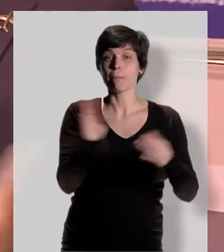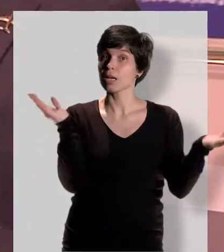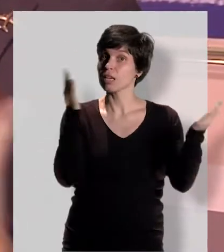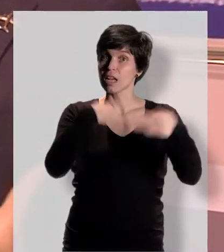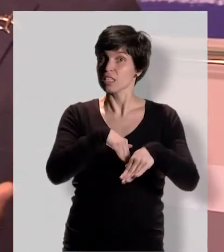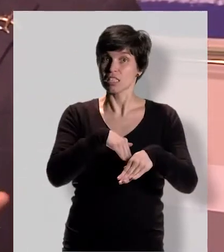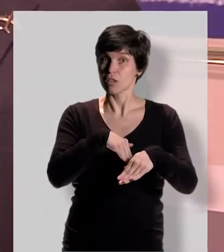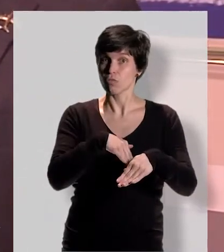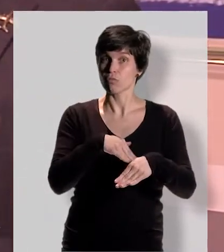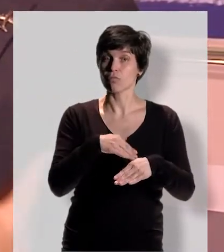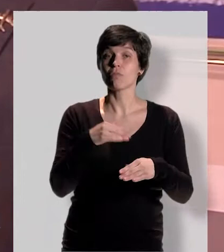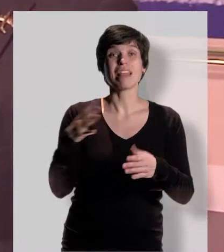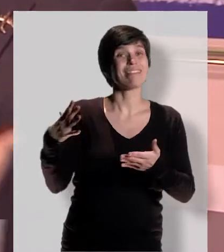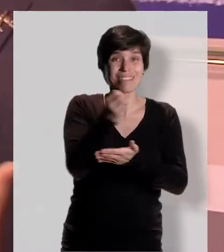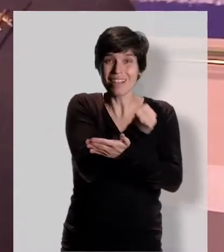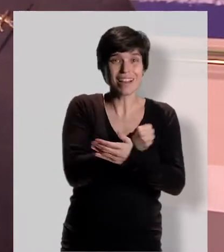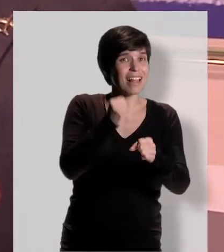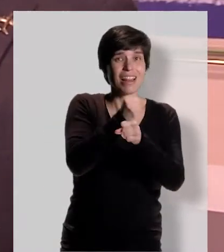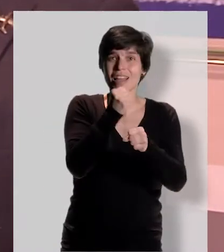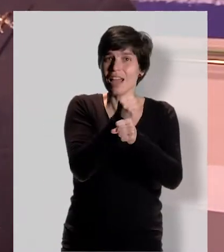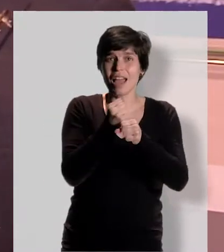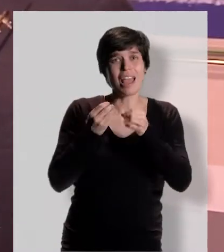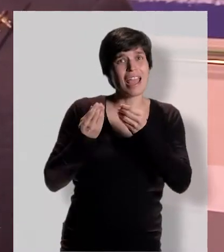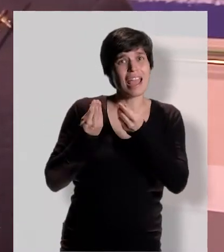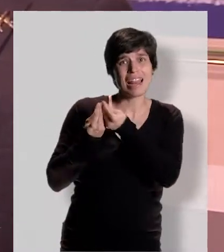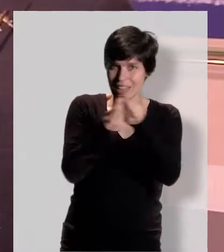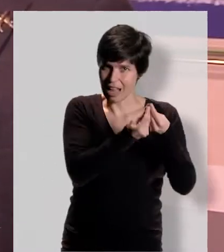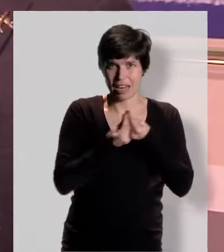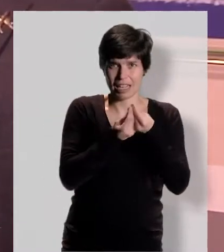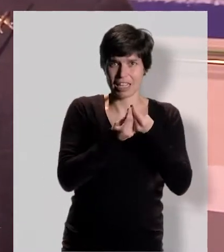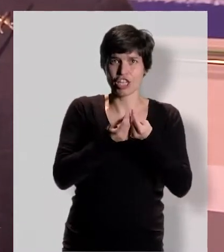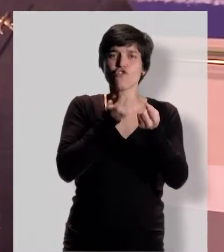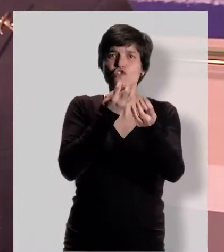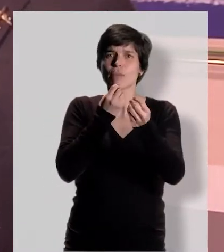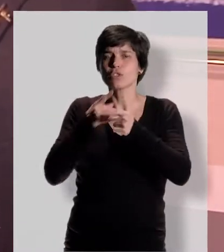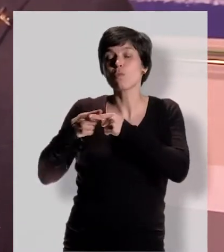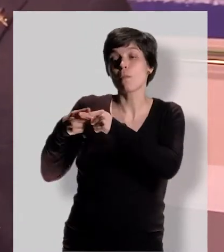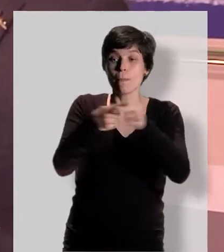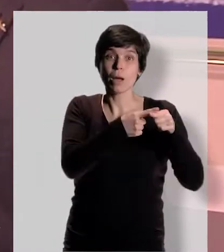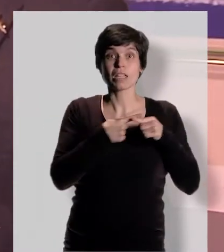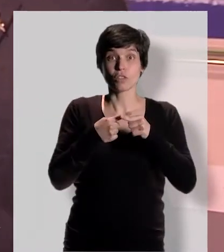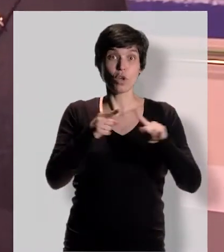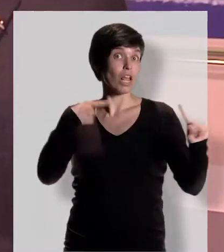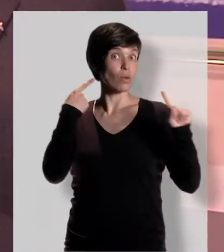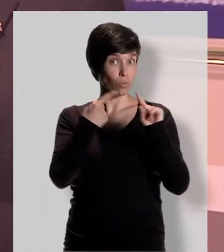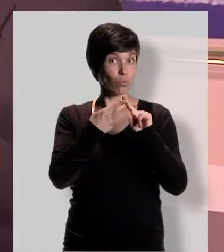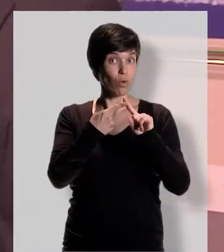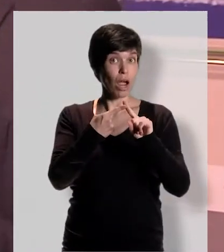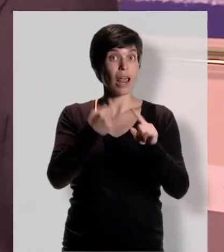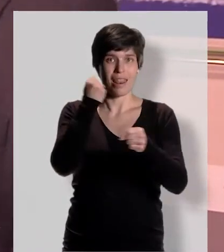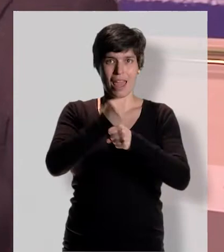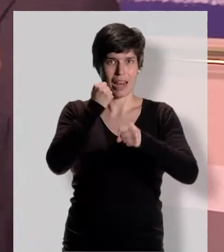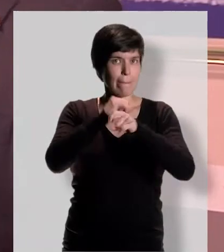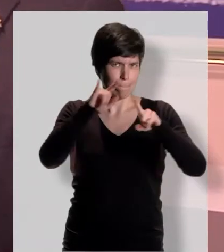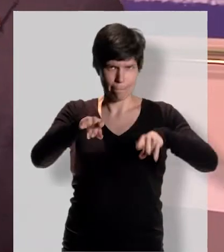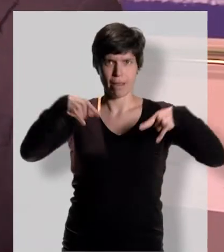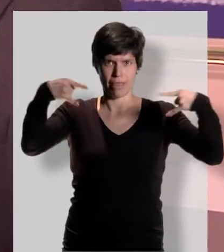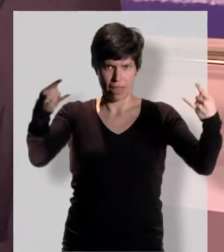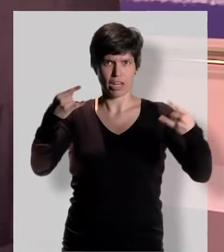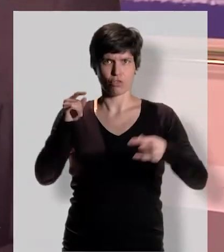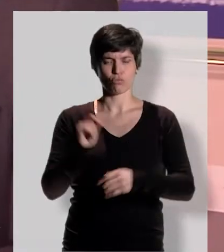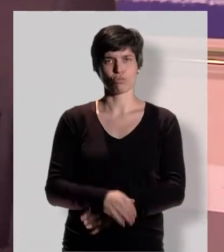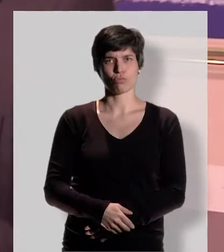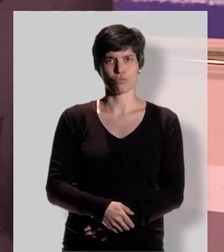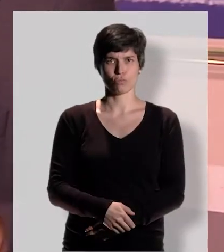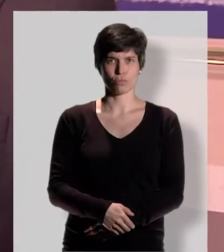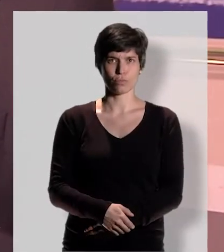bikoizketarik. Denek elkarrekin lana egiten dute eta informazioa pasatzen diogu elkarri. Horrela, egiten dugun lana biderkatu egiten da. El esfuerzo que